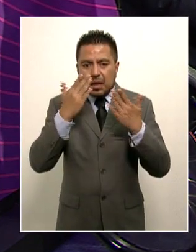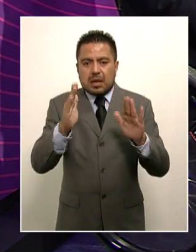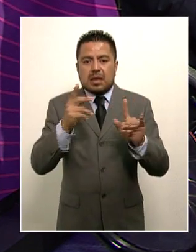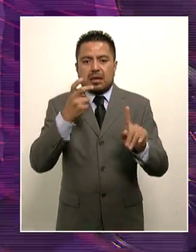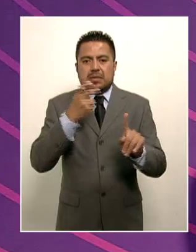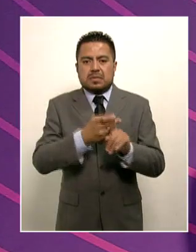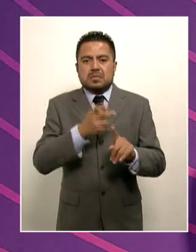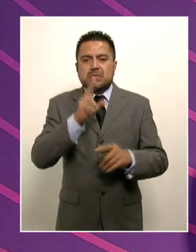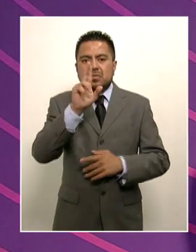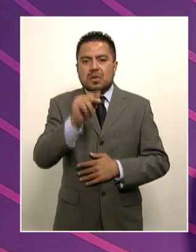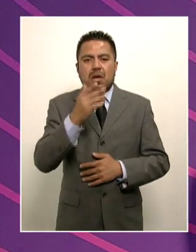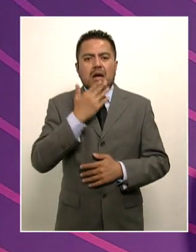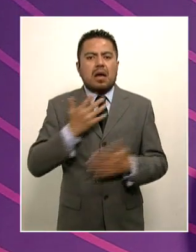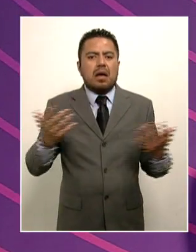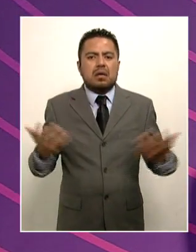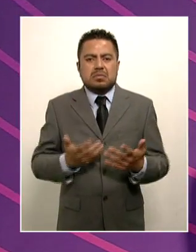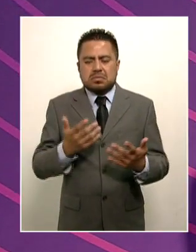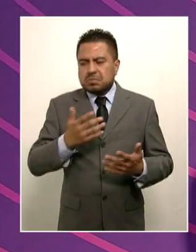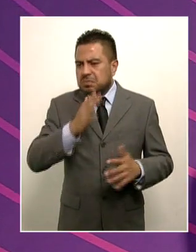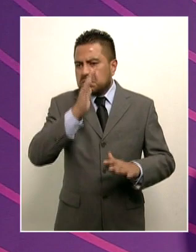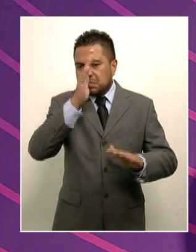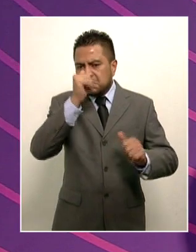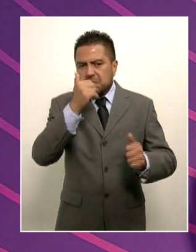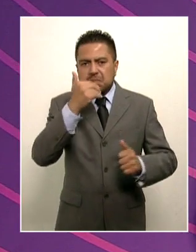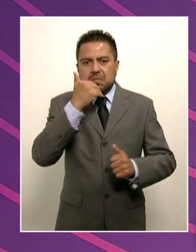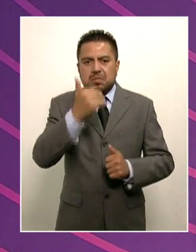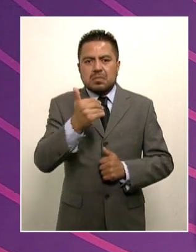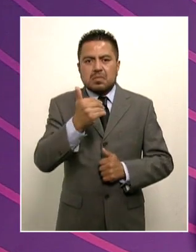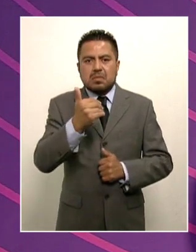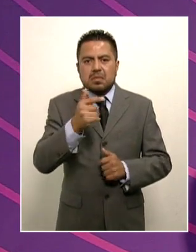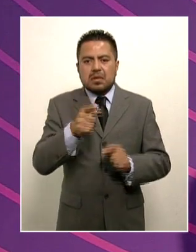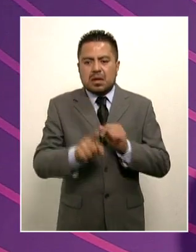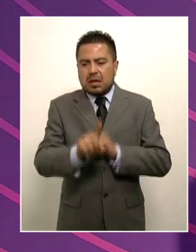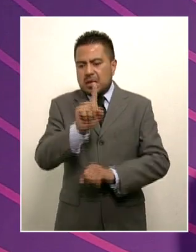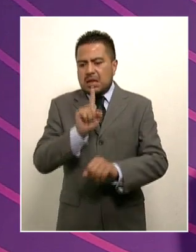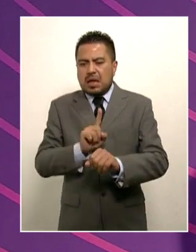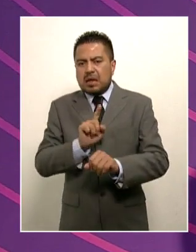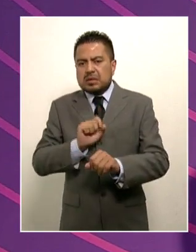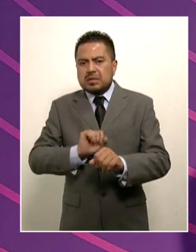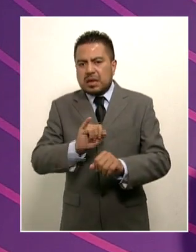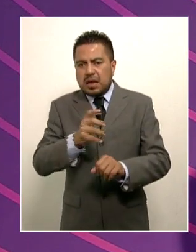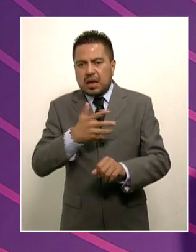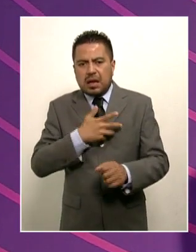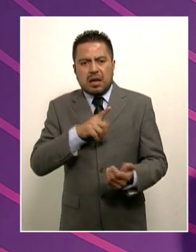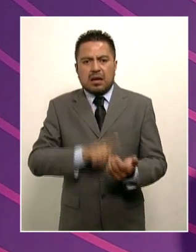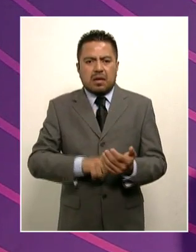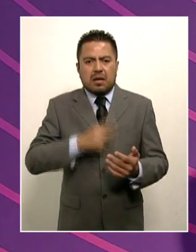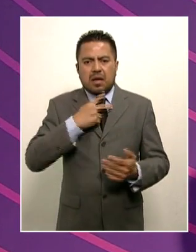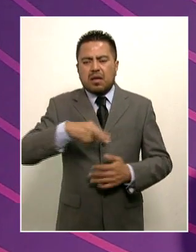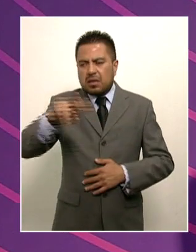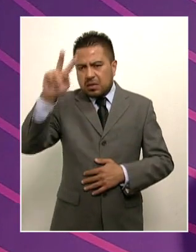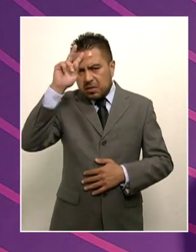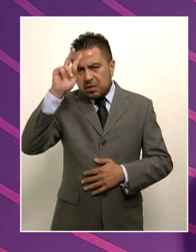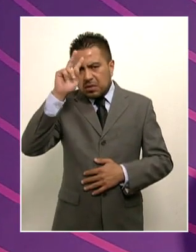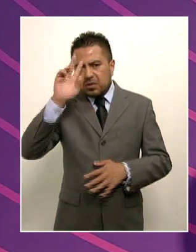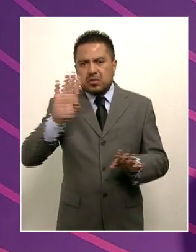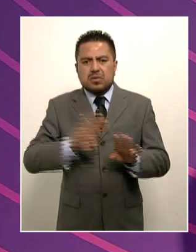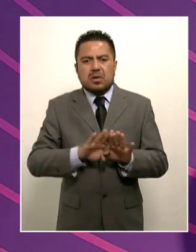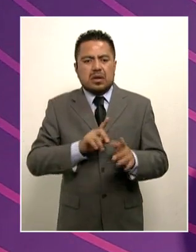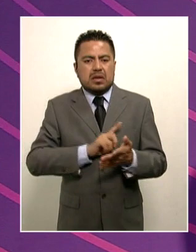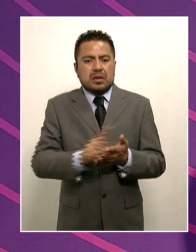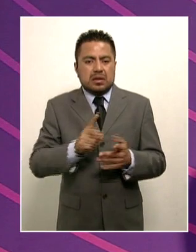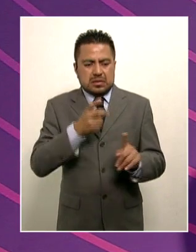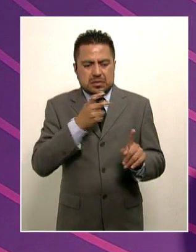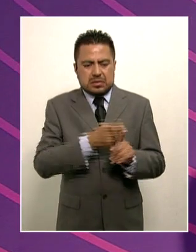puertas, no se estaba haciendo adecuadamente, ¿no? Detrás sí había mucha ignorancia sobre estos